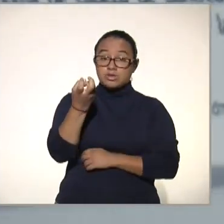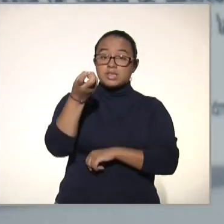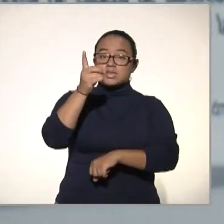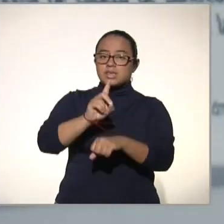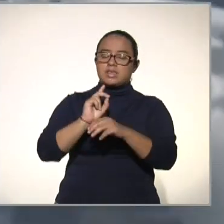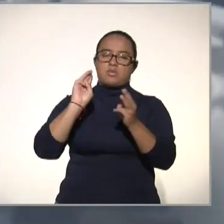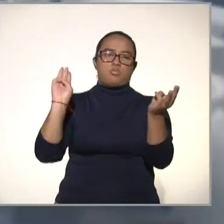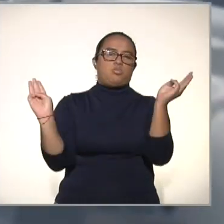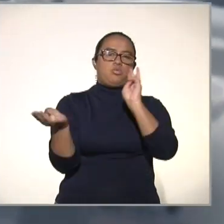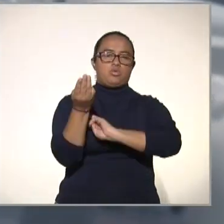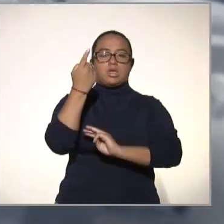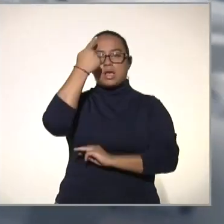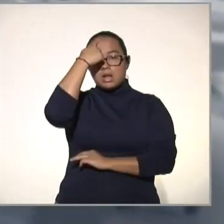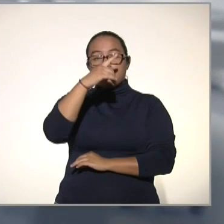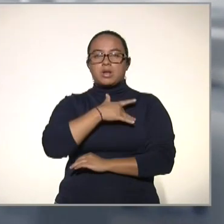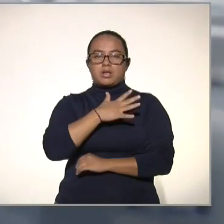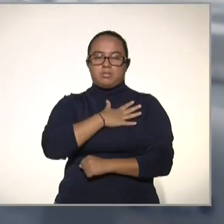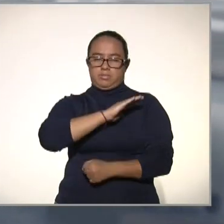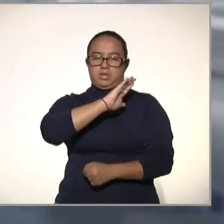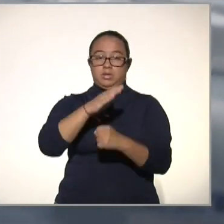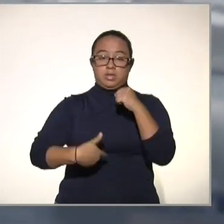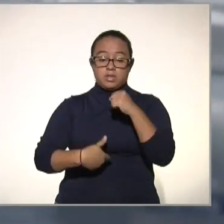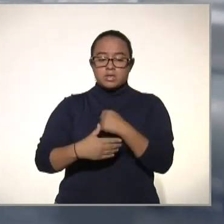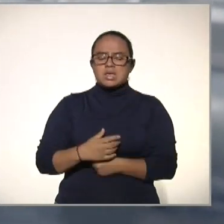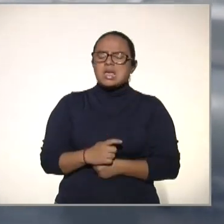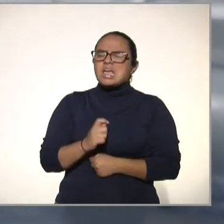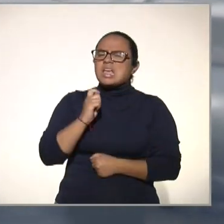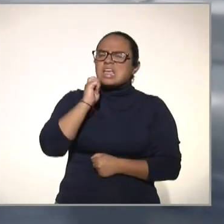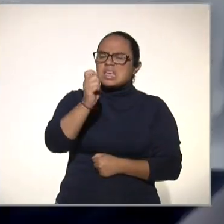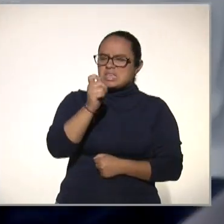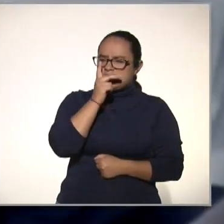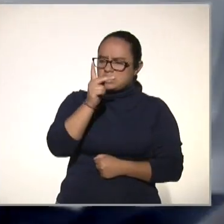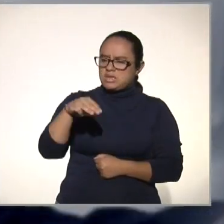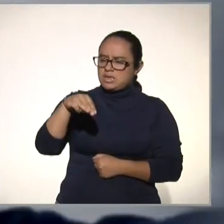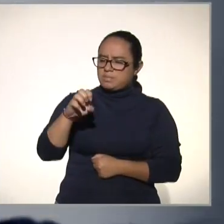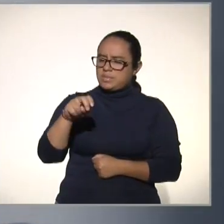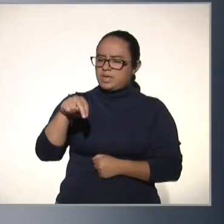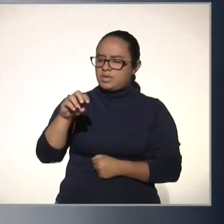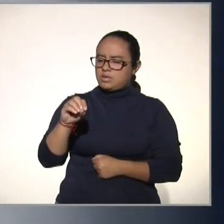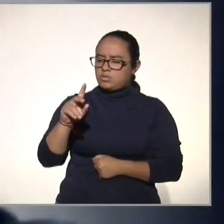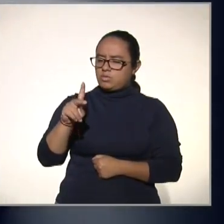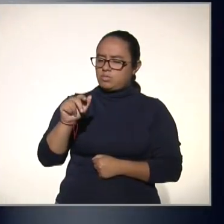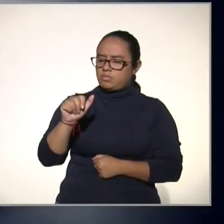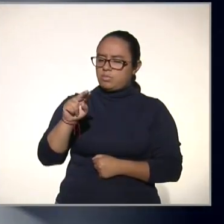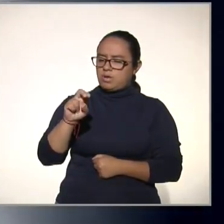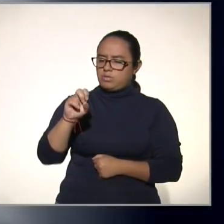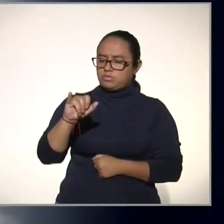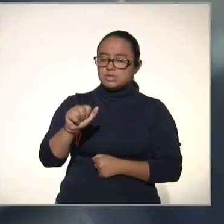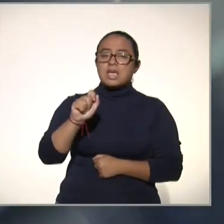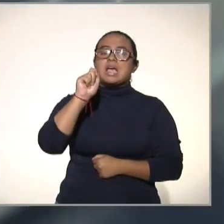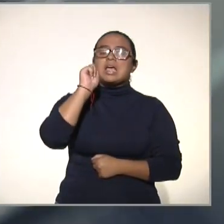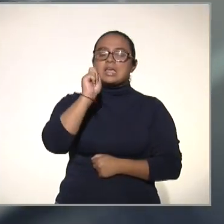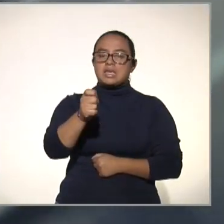Día Mundial de la Menopausia. Se entiende por menopausia o climaterio al cese de la